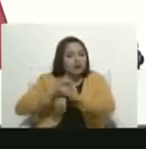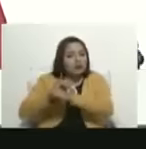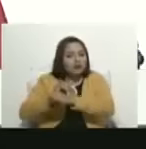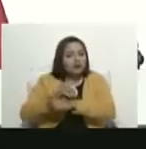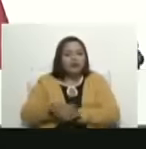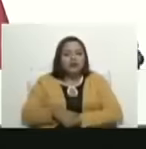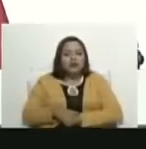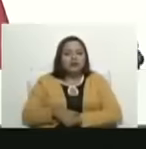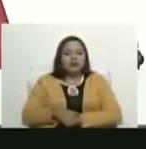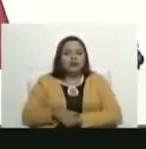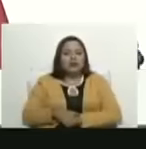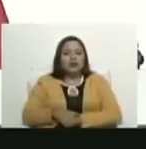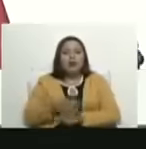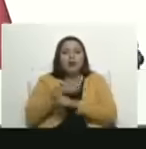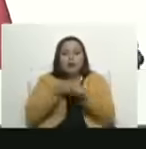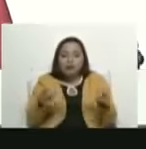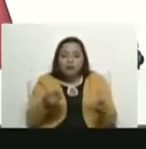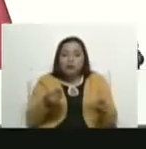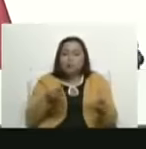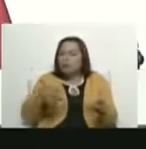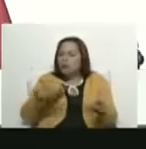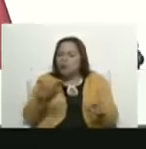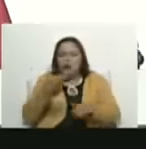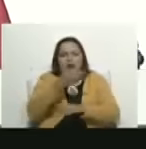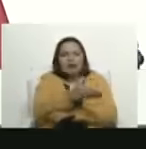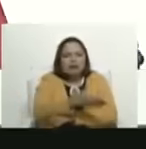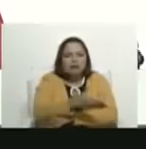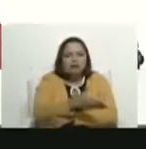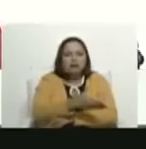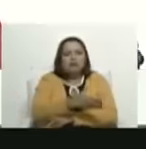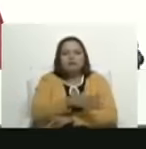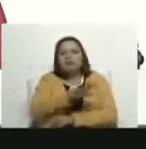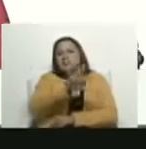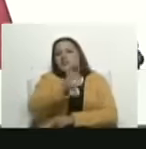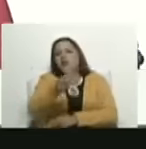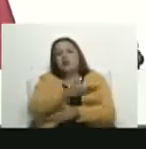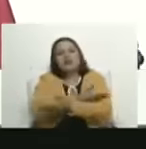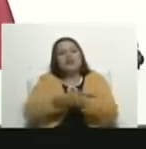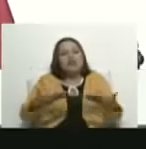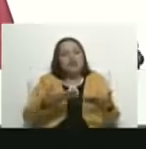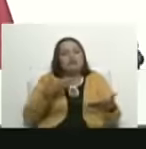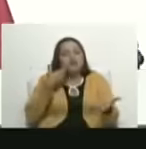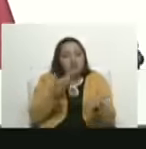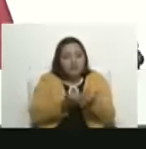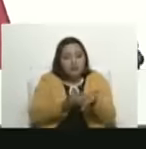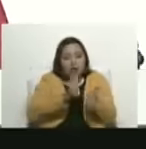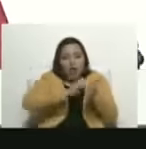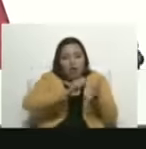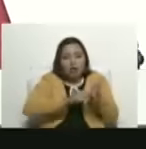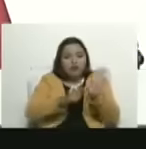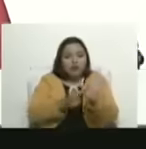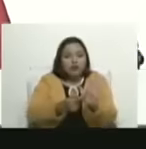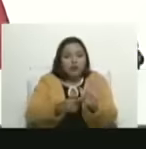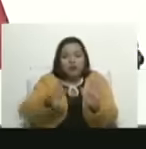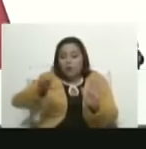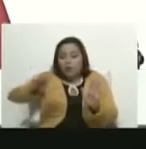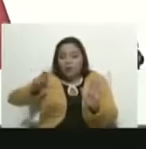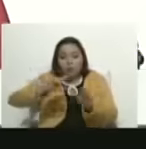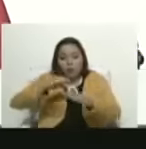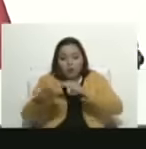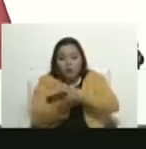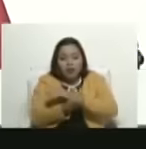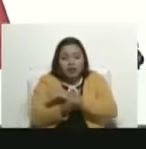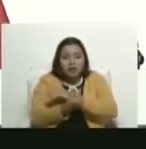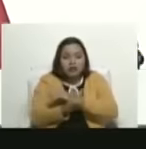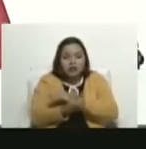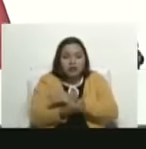nosotros podemos ir con 50 millones de pruebas y que Guyana no tenga ninguna. ¿Tú sabes cuál va a ser la